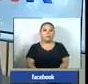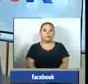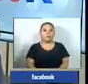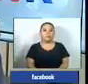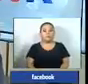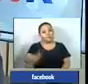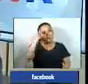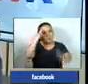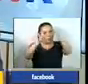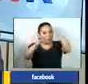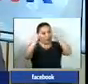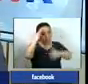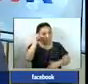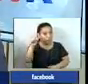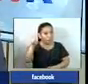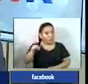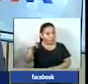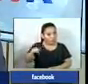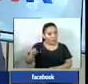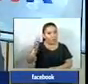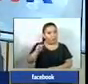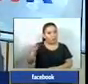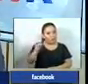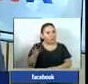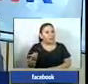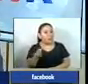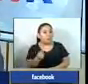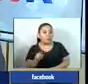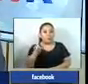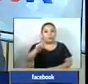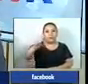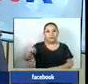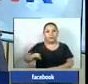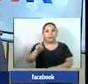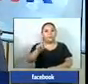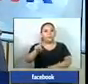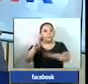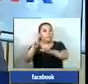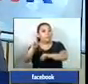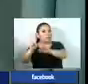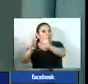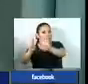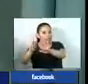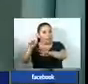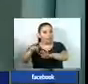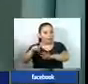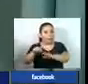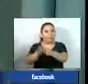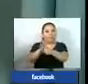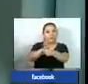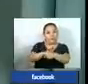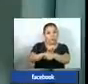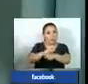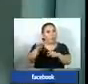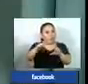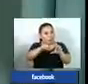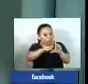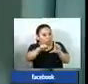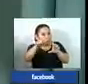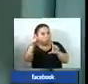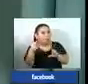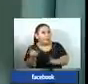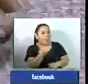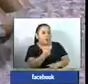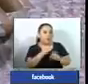Hola, ¿qué tal? Para este martes el país registró 1.117 casos nuevos de COVID-19 y presentó la cifra más alta de fallecimientos